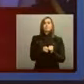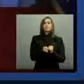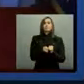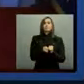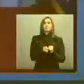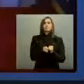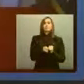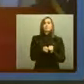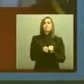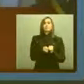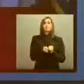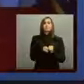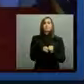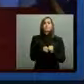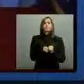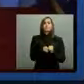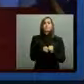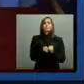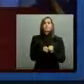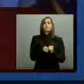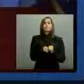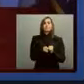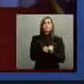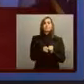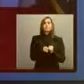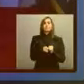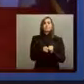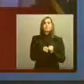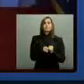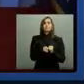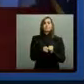mafioso dígale a este país